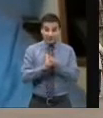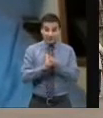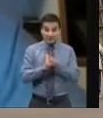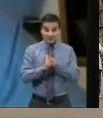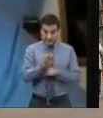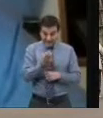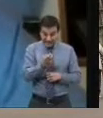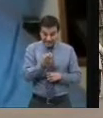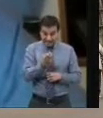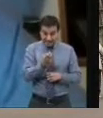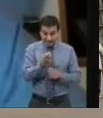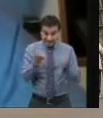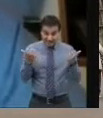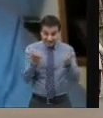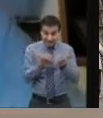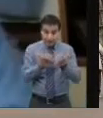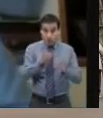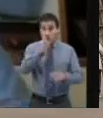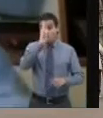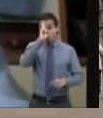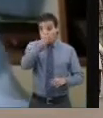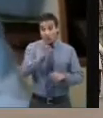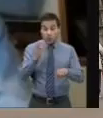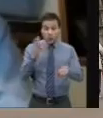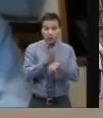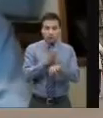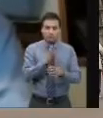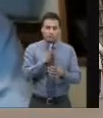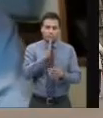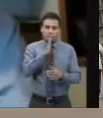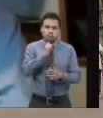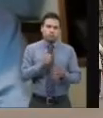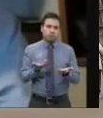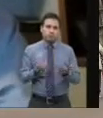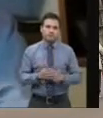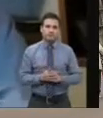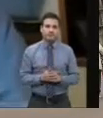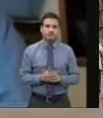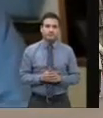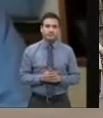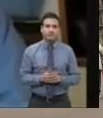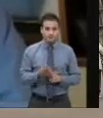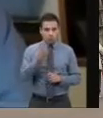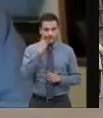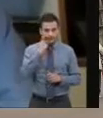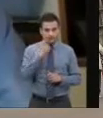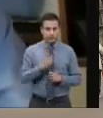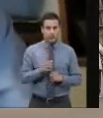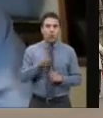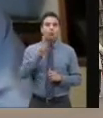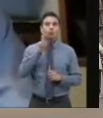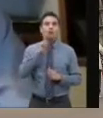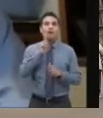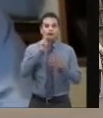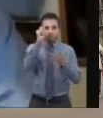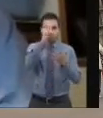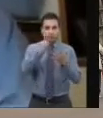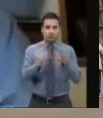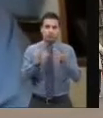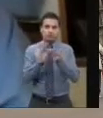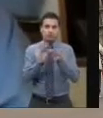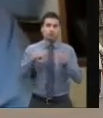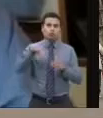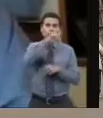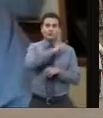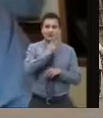se está pretendiendo sancionar el día de hoy. Pero vamos a los hechos. Se hablan de